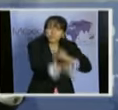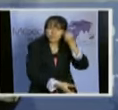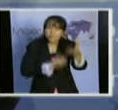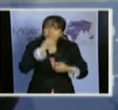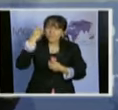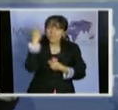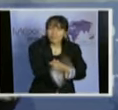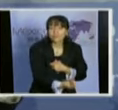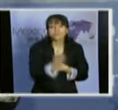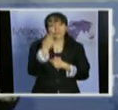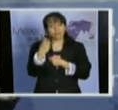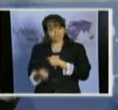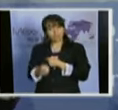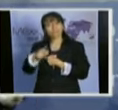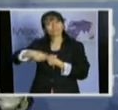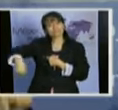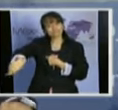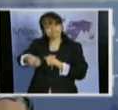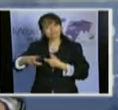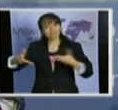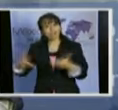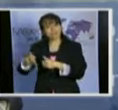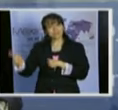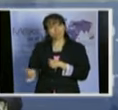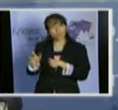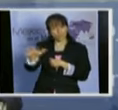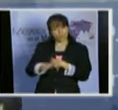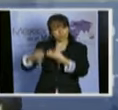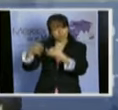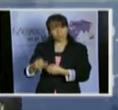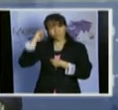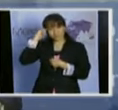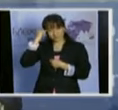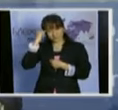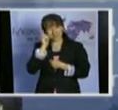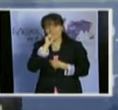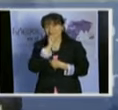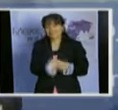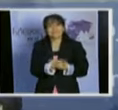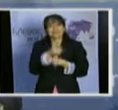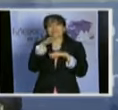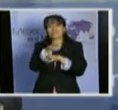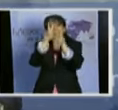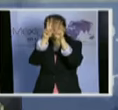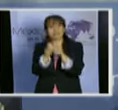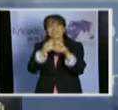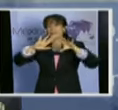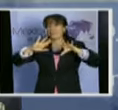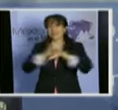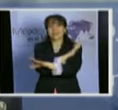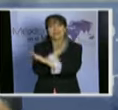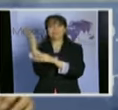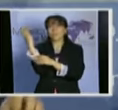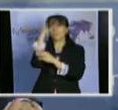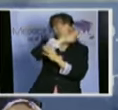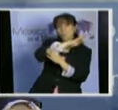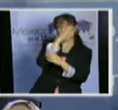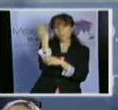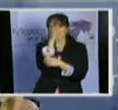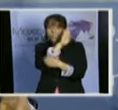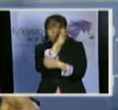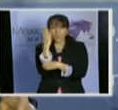de incidencia de los pueblos indígenas en una negociación como la de cambio climático. Lo mismo en la negociación, discusión